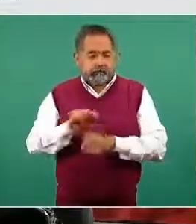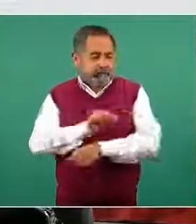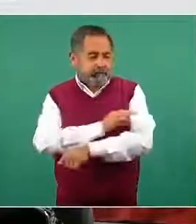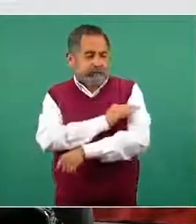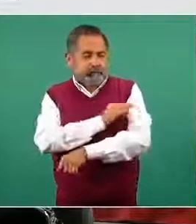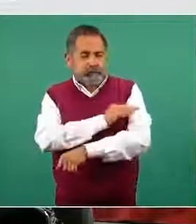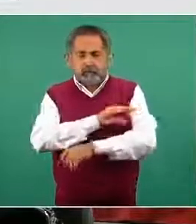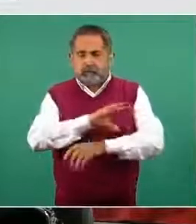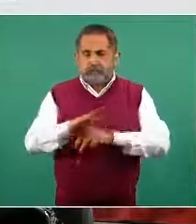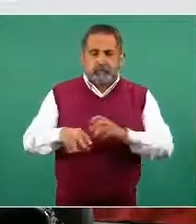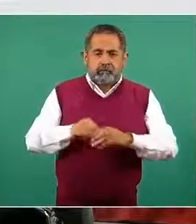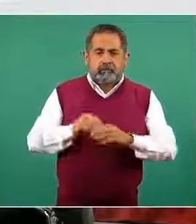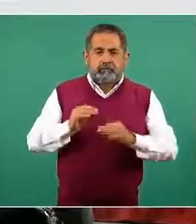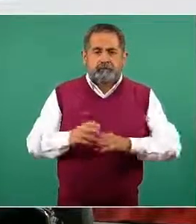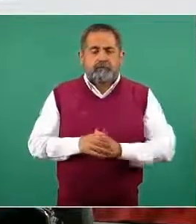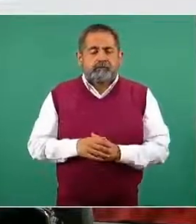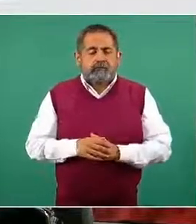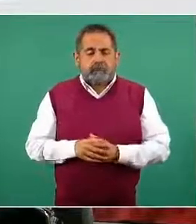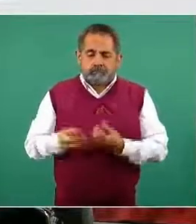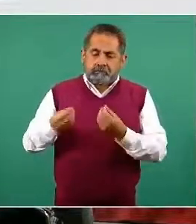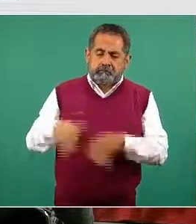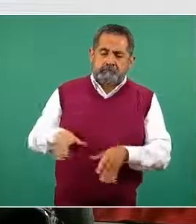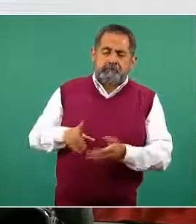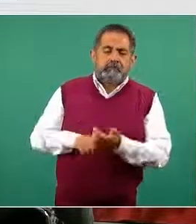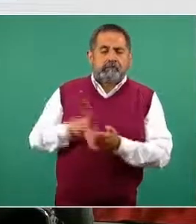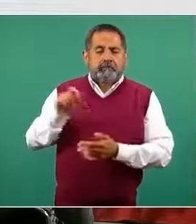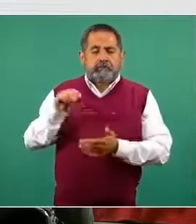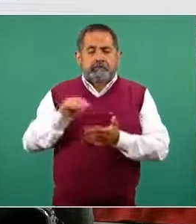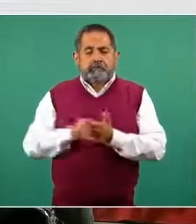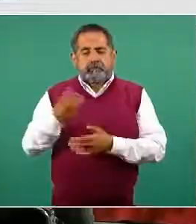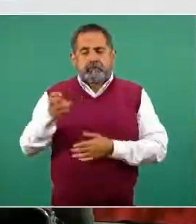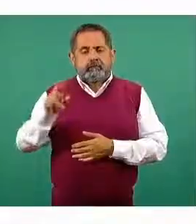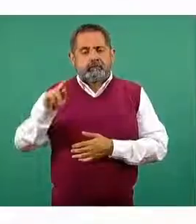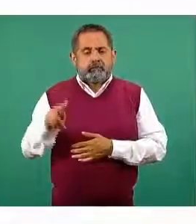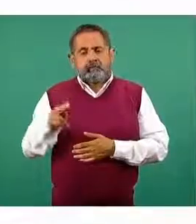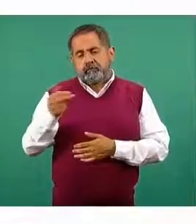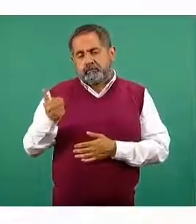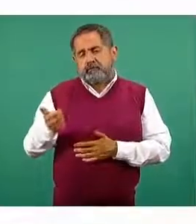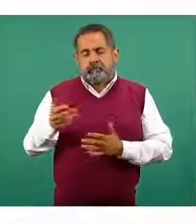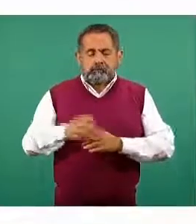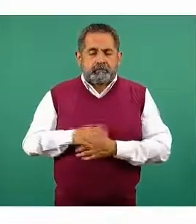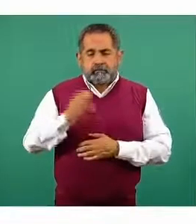dosis aplicadas, perdidas 20.386, el